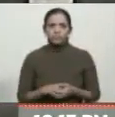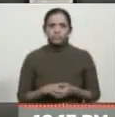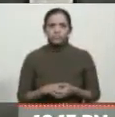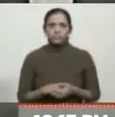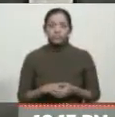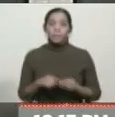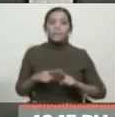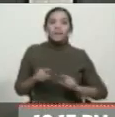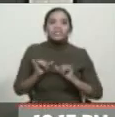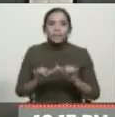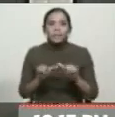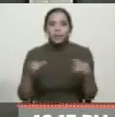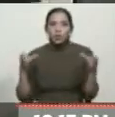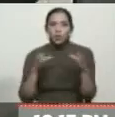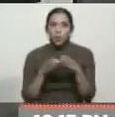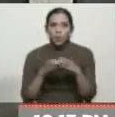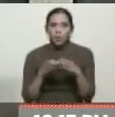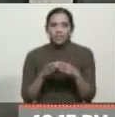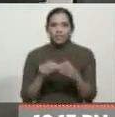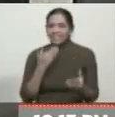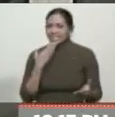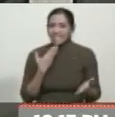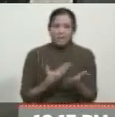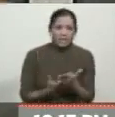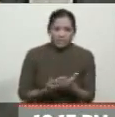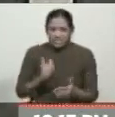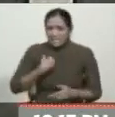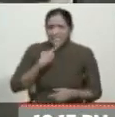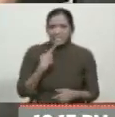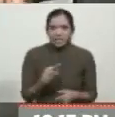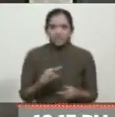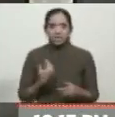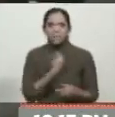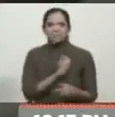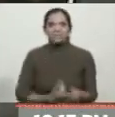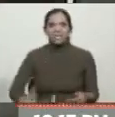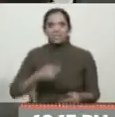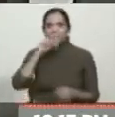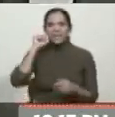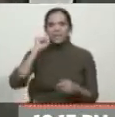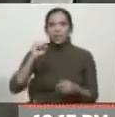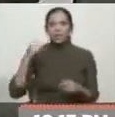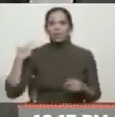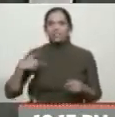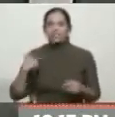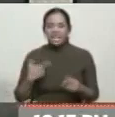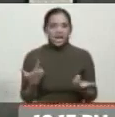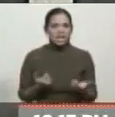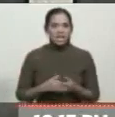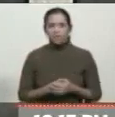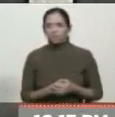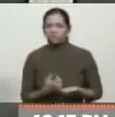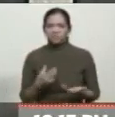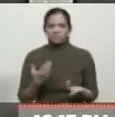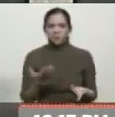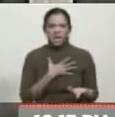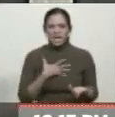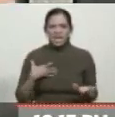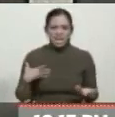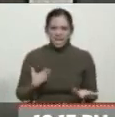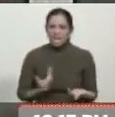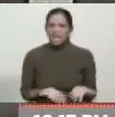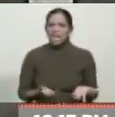Pero ese mismo sector que te está clamando, que te está diciendo que el presidente Nicolás Maduro tiene un empecinamiento de no querer dejar entrar unas